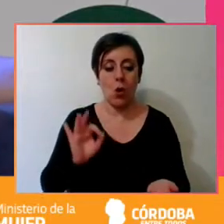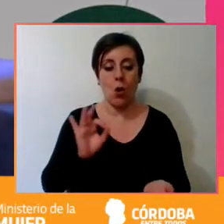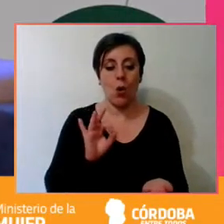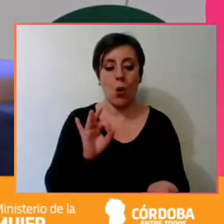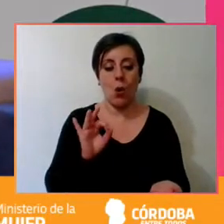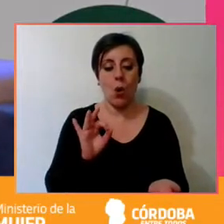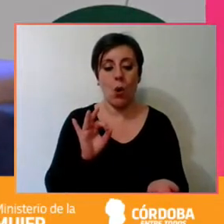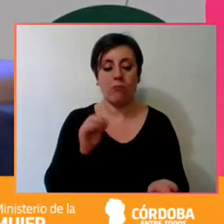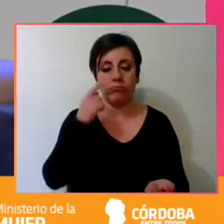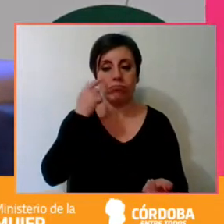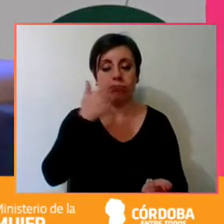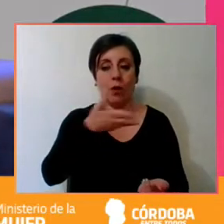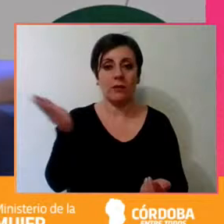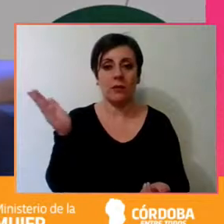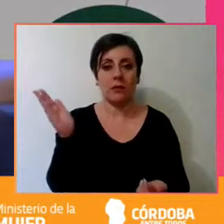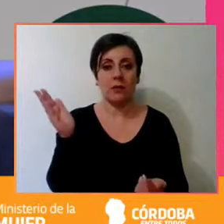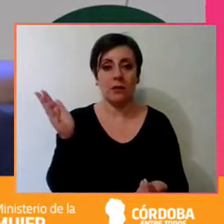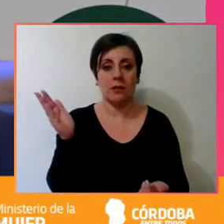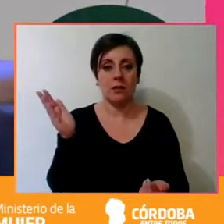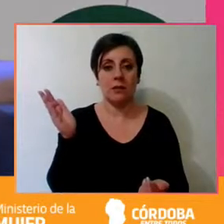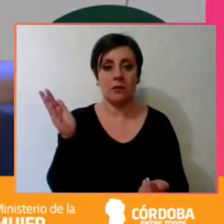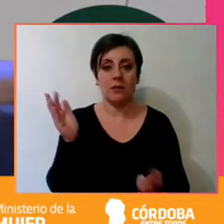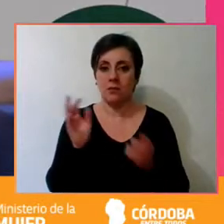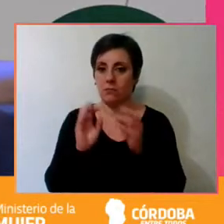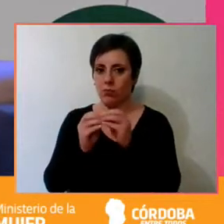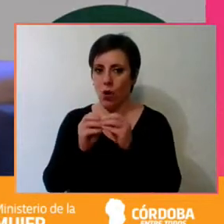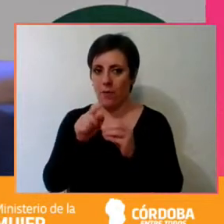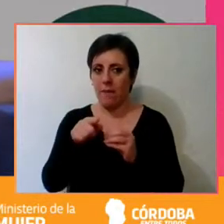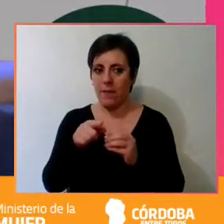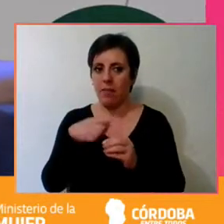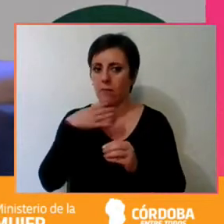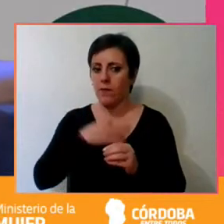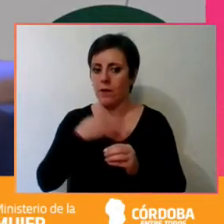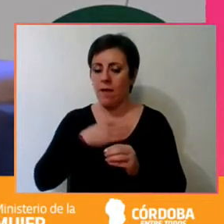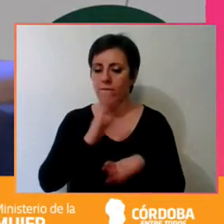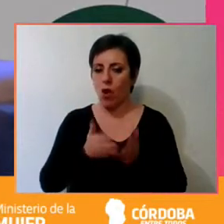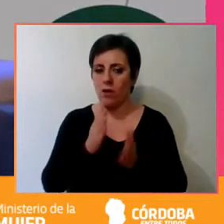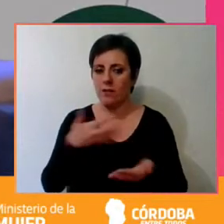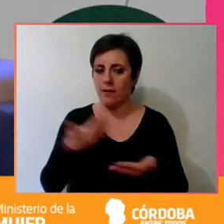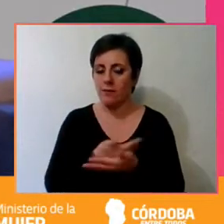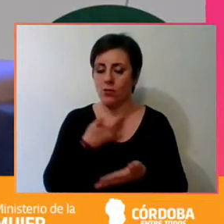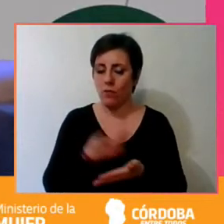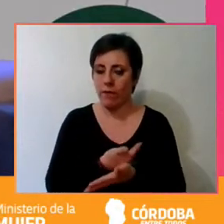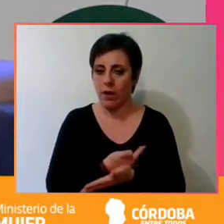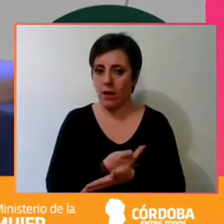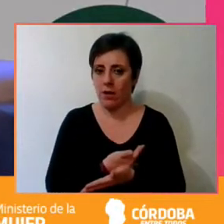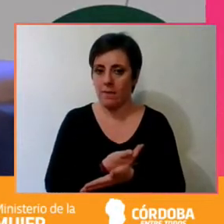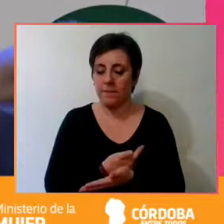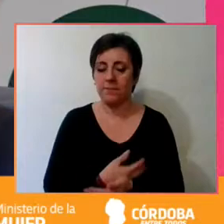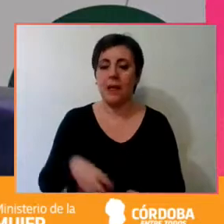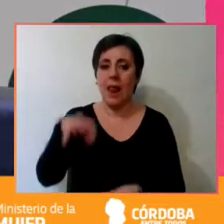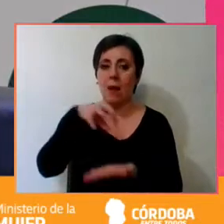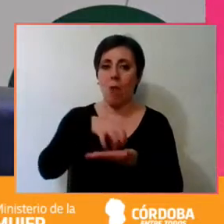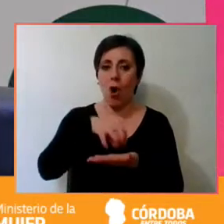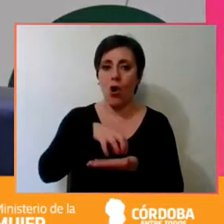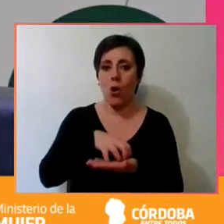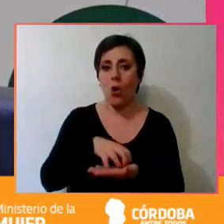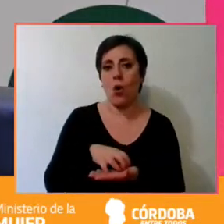mostrado la crudeza de la violencia que se sufre. En el polo lo que se ha realizado es